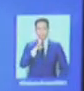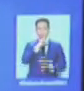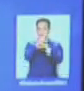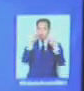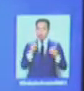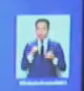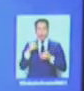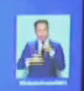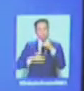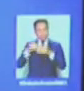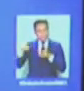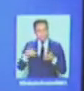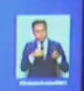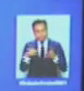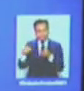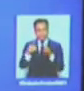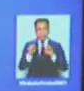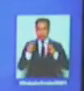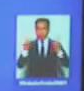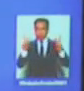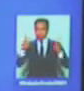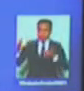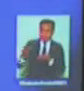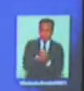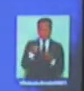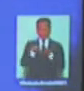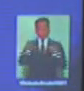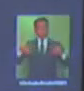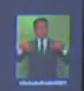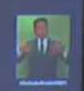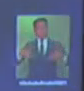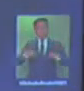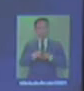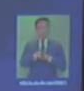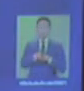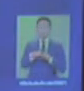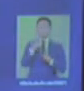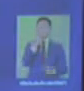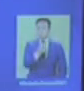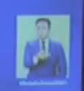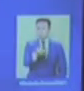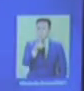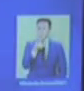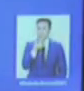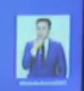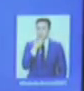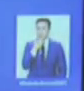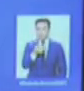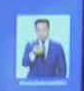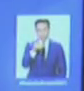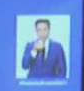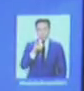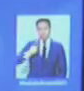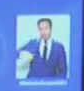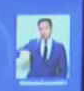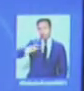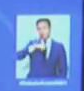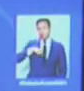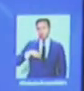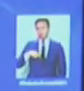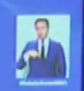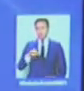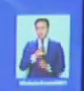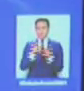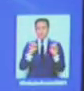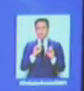de noviembre, con todas las medidas sanitarias, estaremos viviendo una nueva versión de la Copa de Oro 2021, una instancia